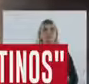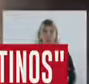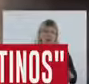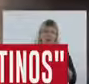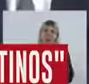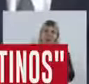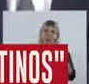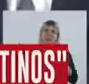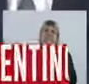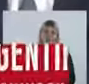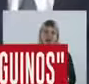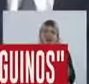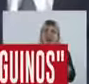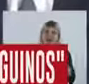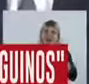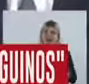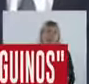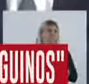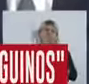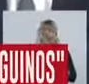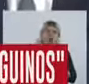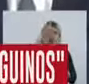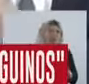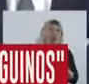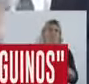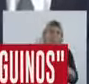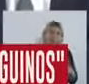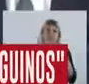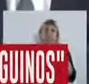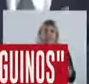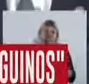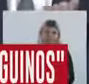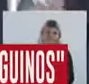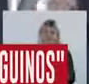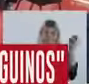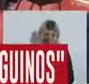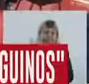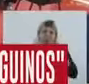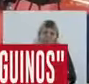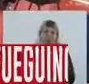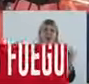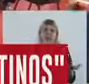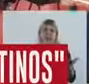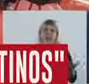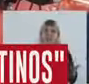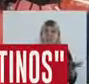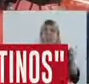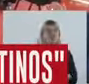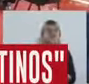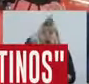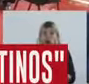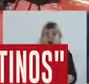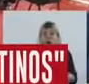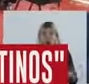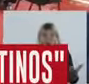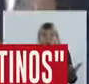que tengo para con cada gobernador de la Argentina y por cada intendente de la Argentina, que todos dejamos de